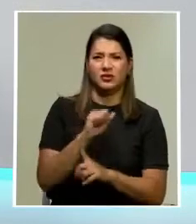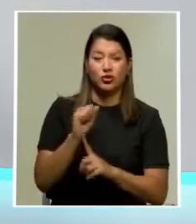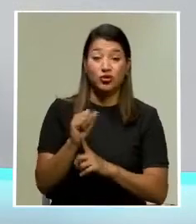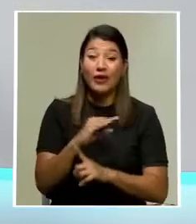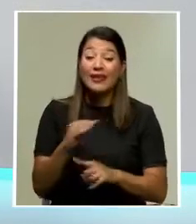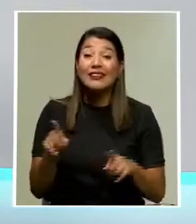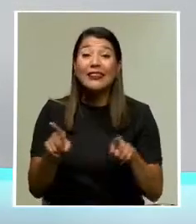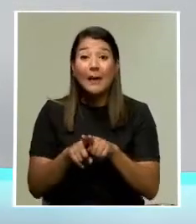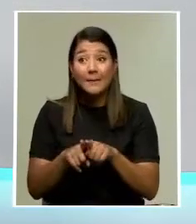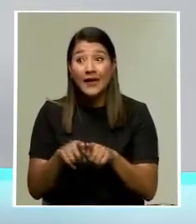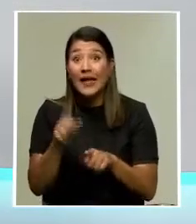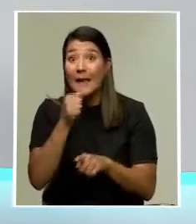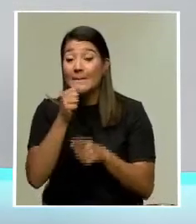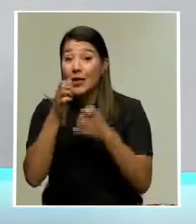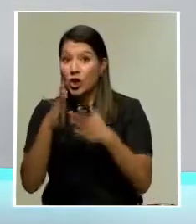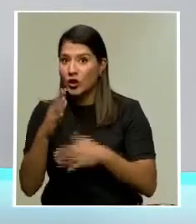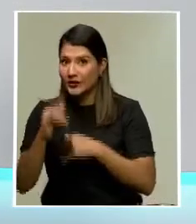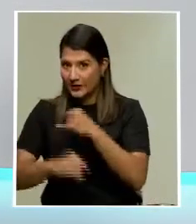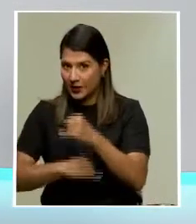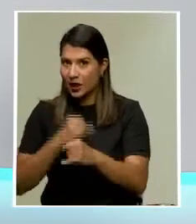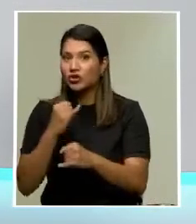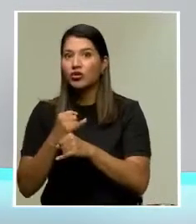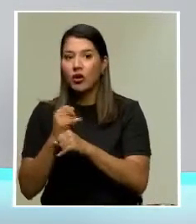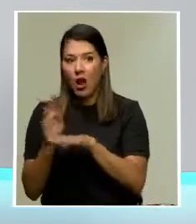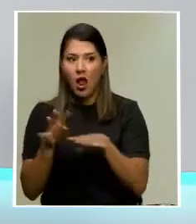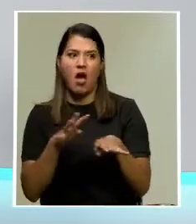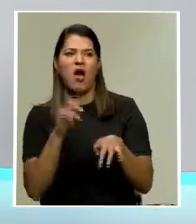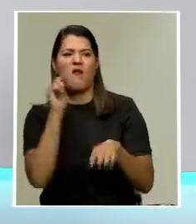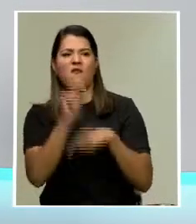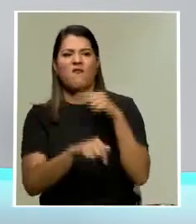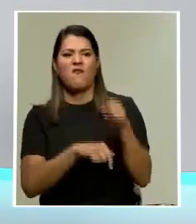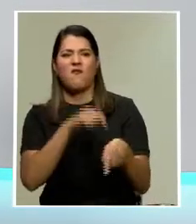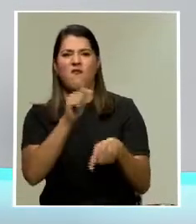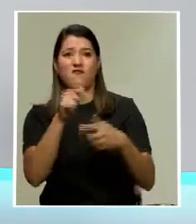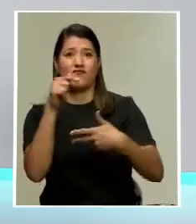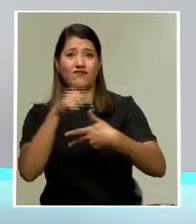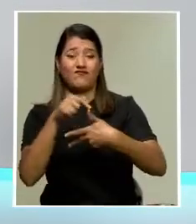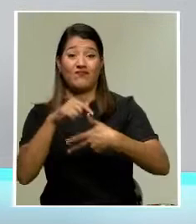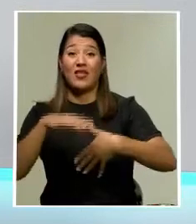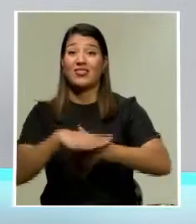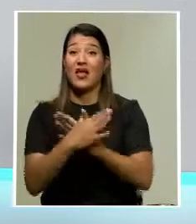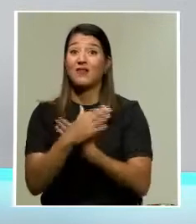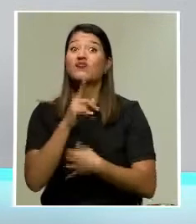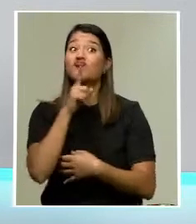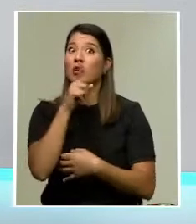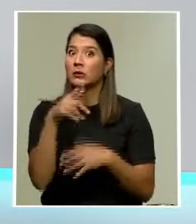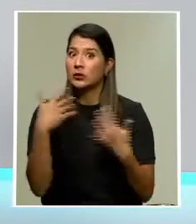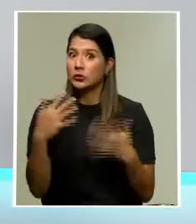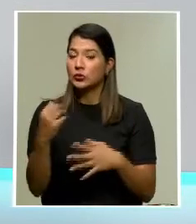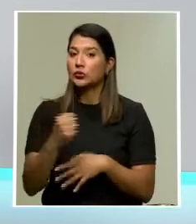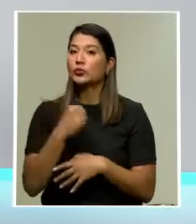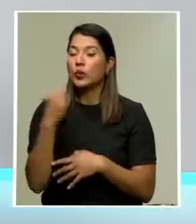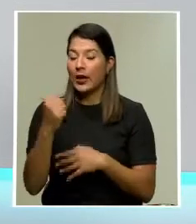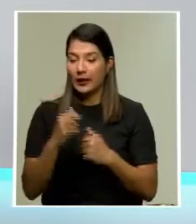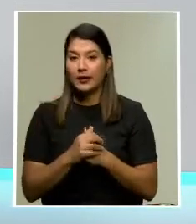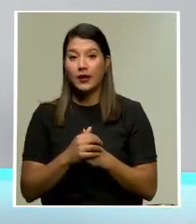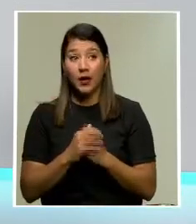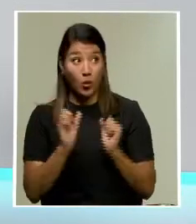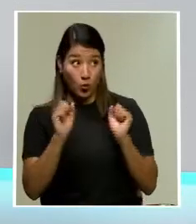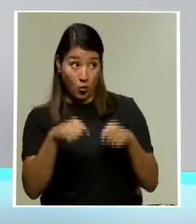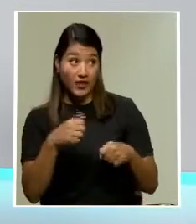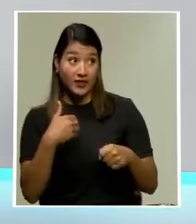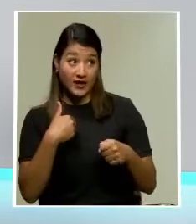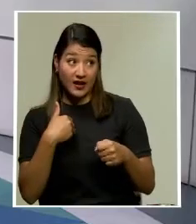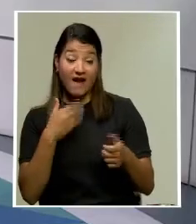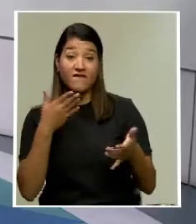la prensa internacional que la ha tomado contra Keylor Navas y los titulares son bastante fuertes también. Puede tener incluso